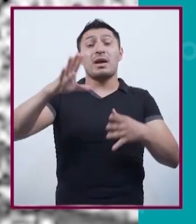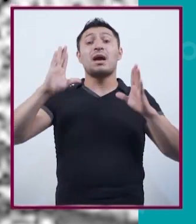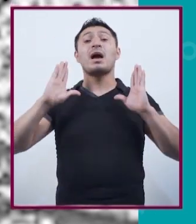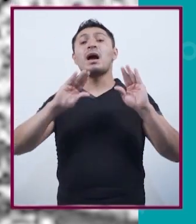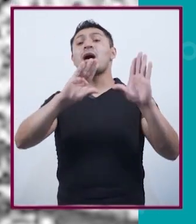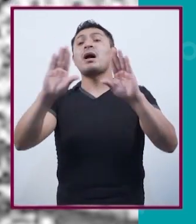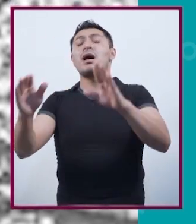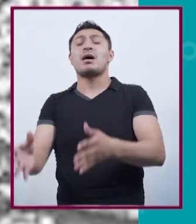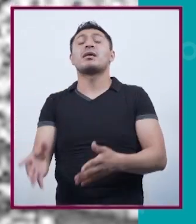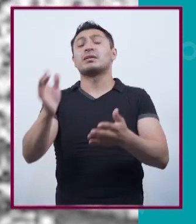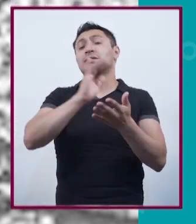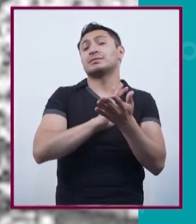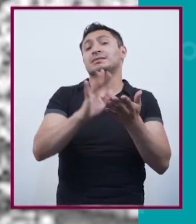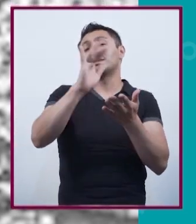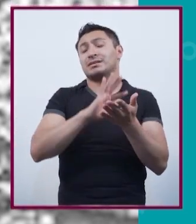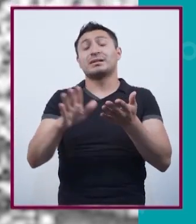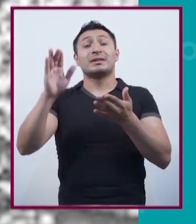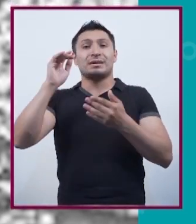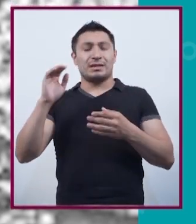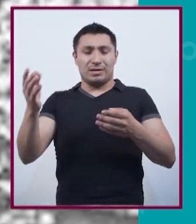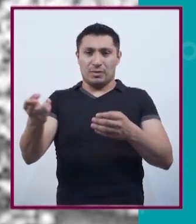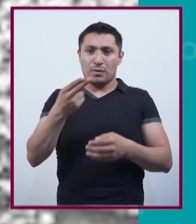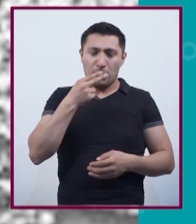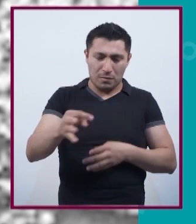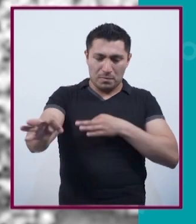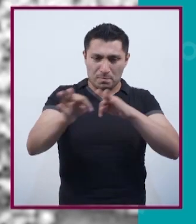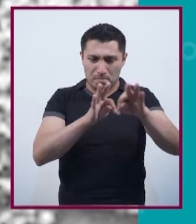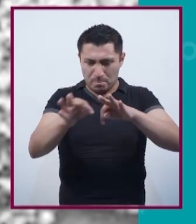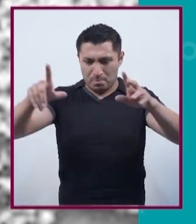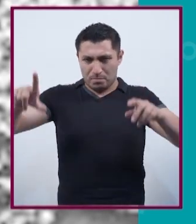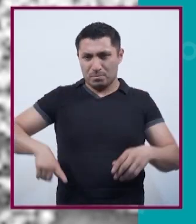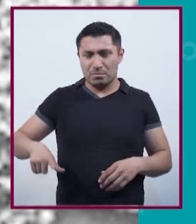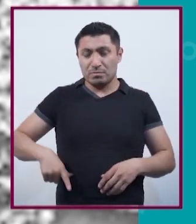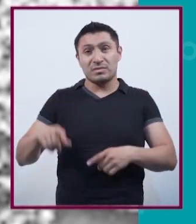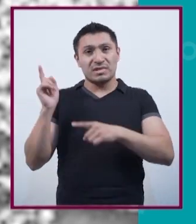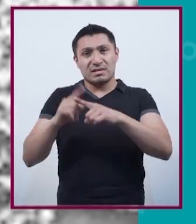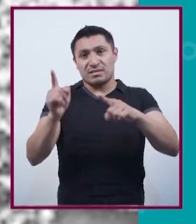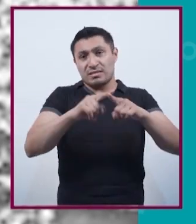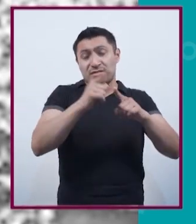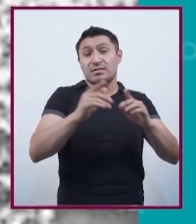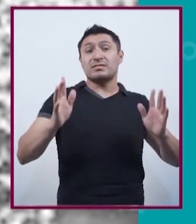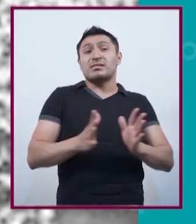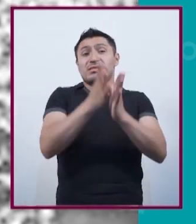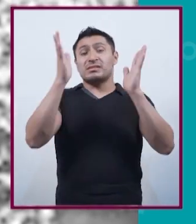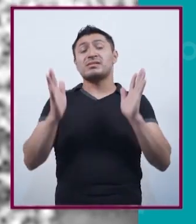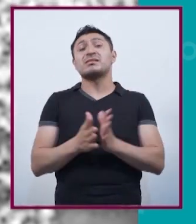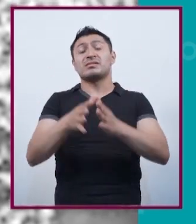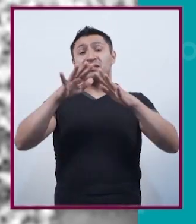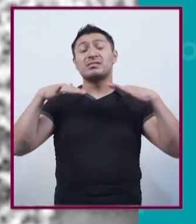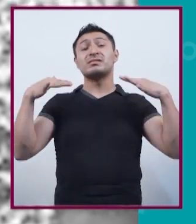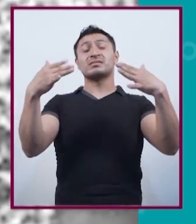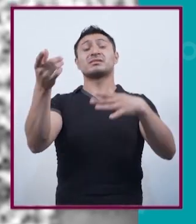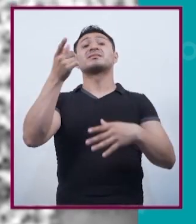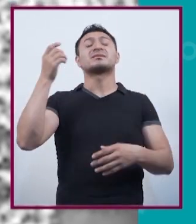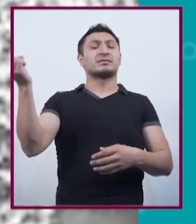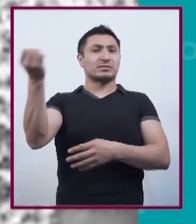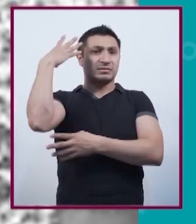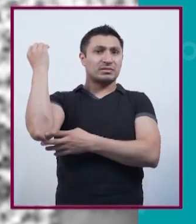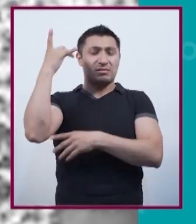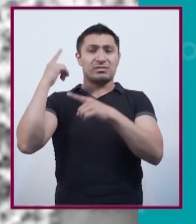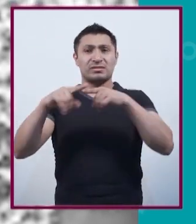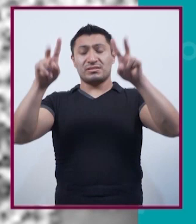en diferentes países de Europa y América. Dio clases de literatura iberoamericana, ejerció funciones